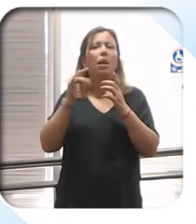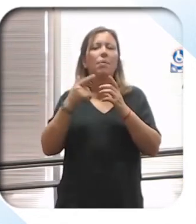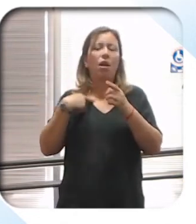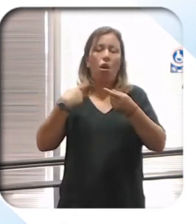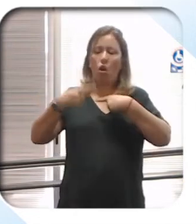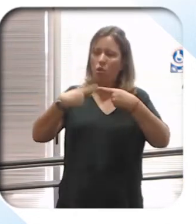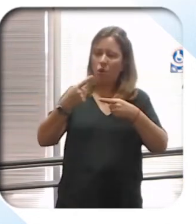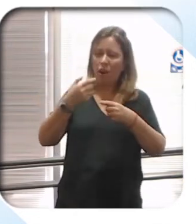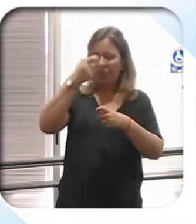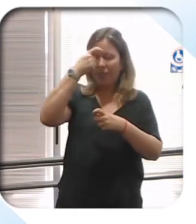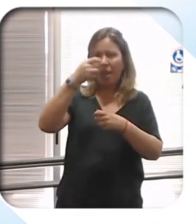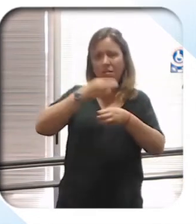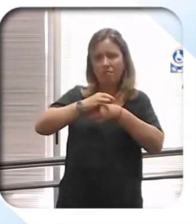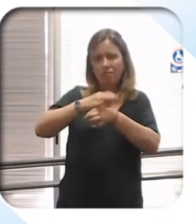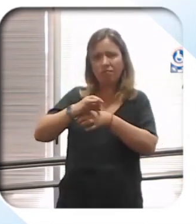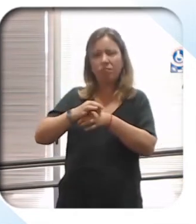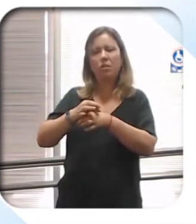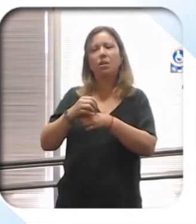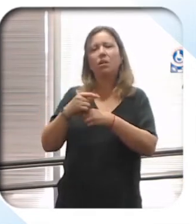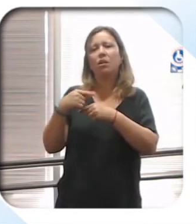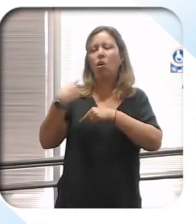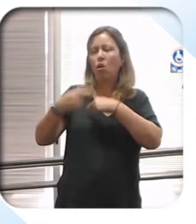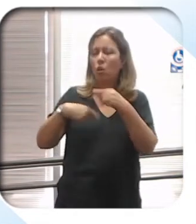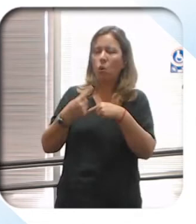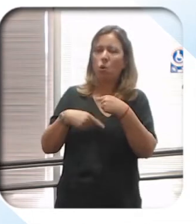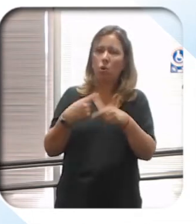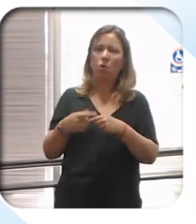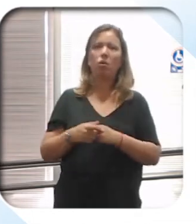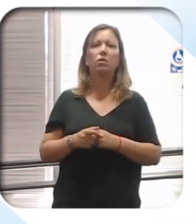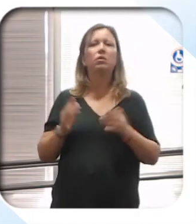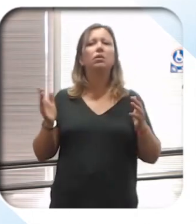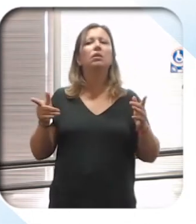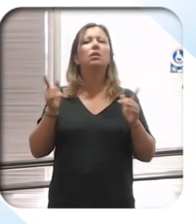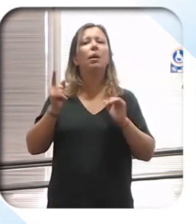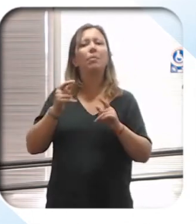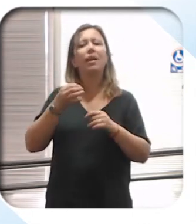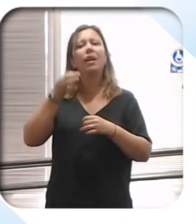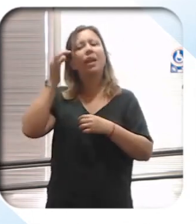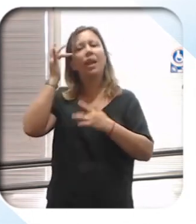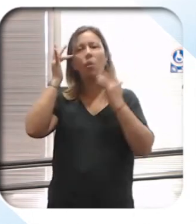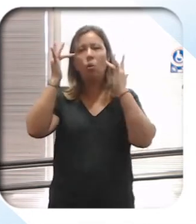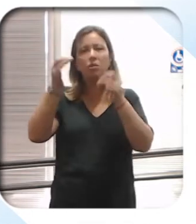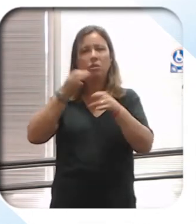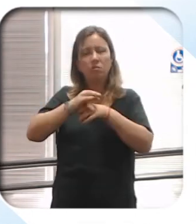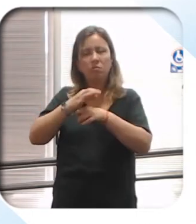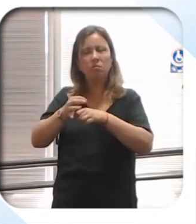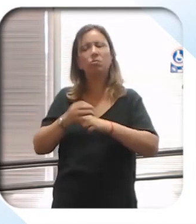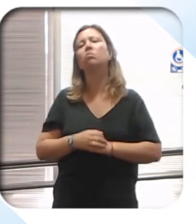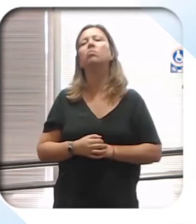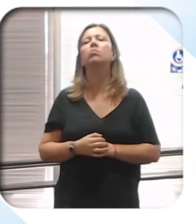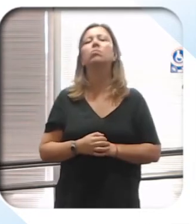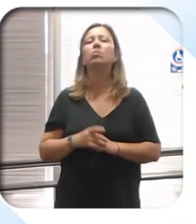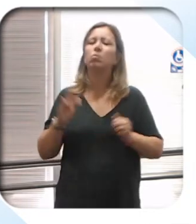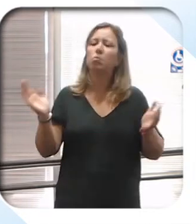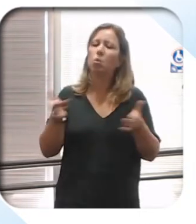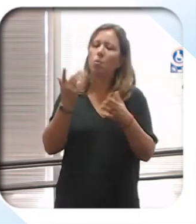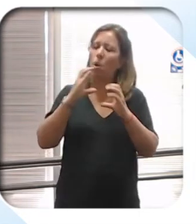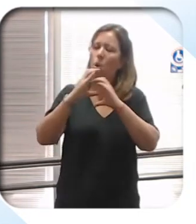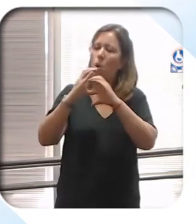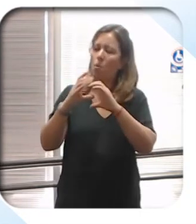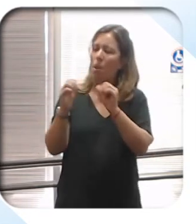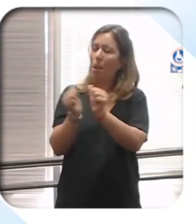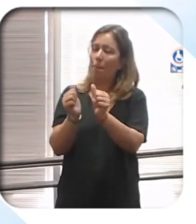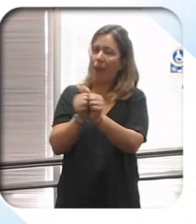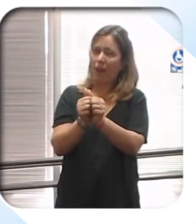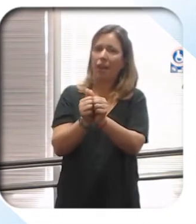las técnicas, se utilizó el tadalafilo, se continuó con la psicoeducación, promover la comunicación con